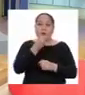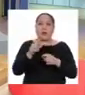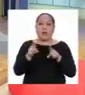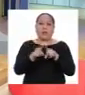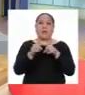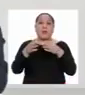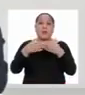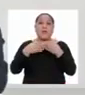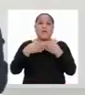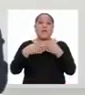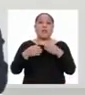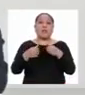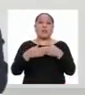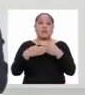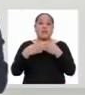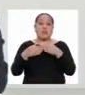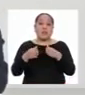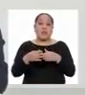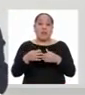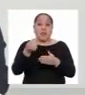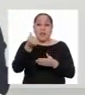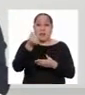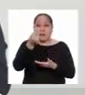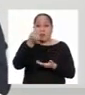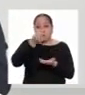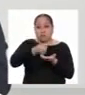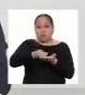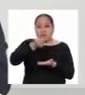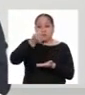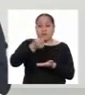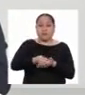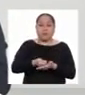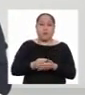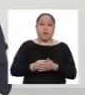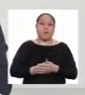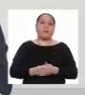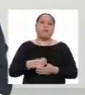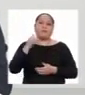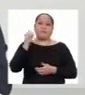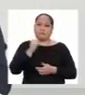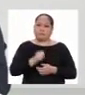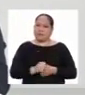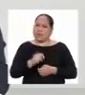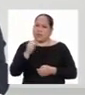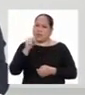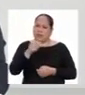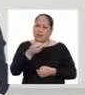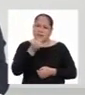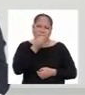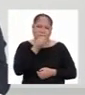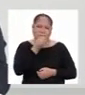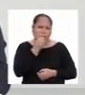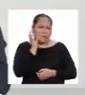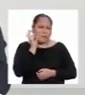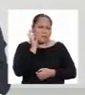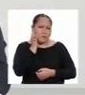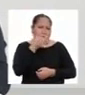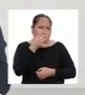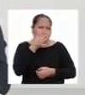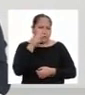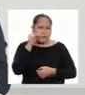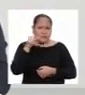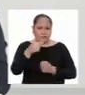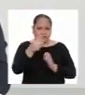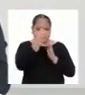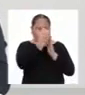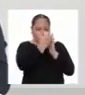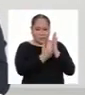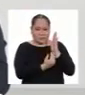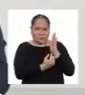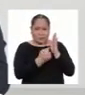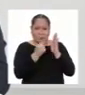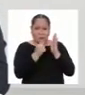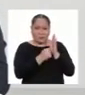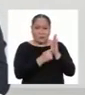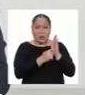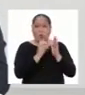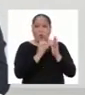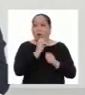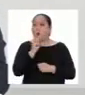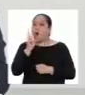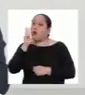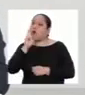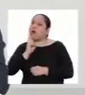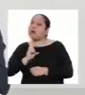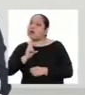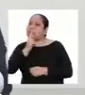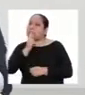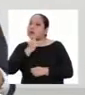flexibilidad de sus precios. Es cierto, aquí podemos comer riquísimo, tanto en un menú como en un restaurante